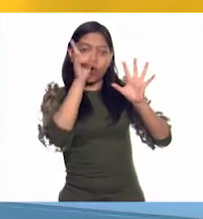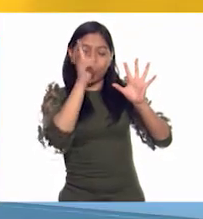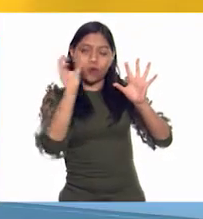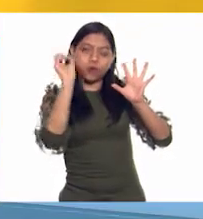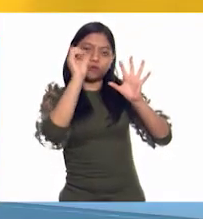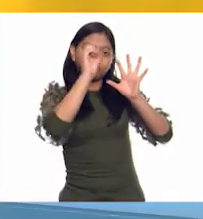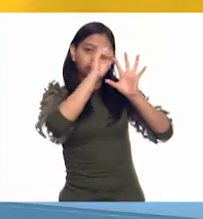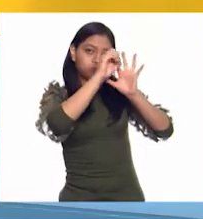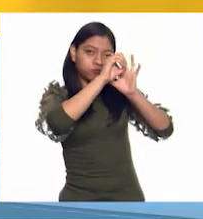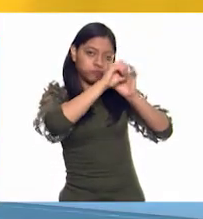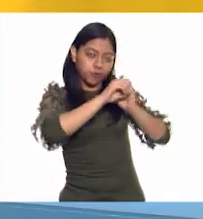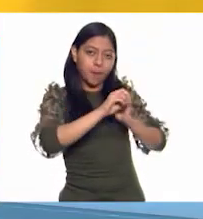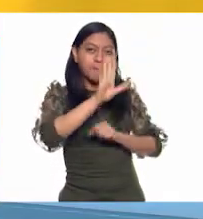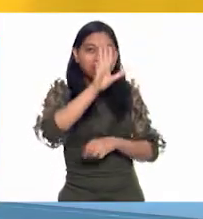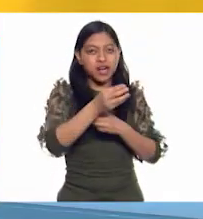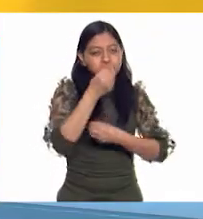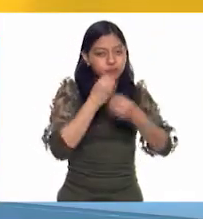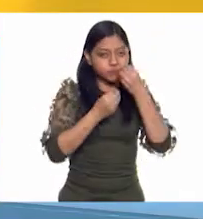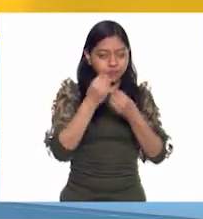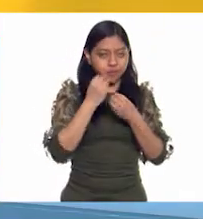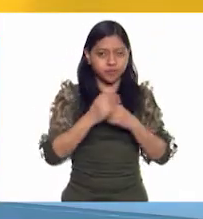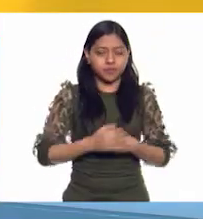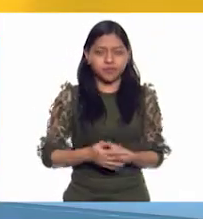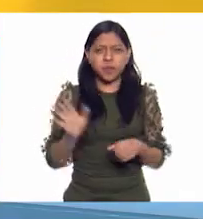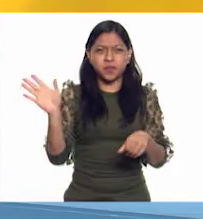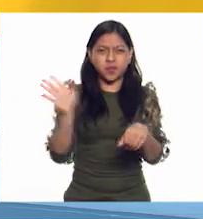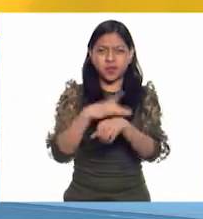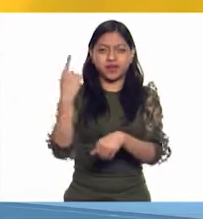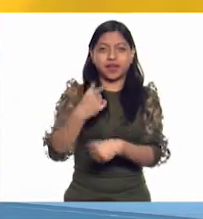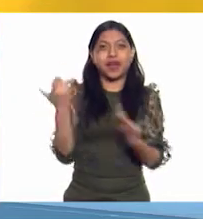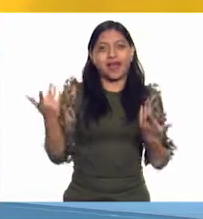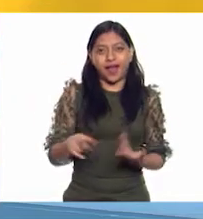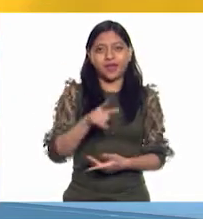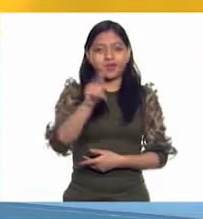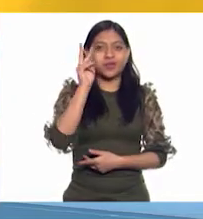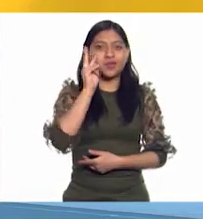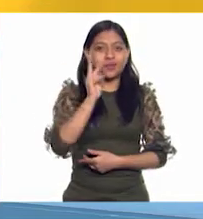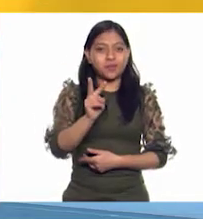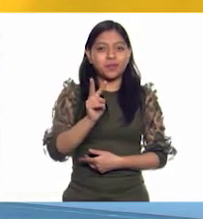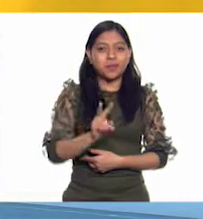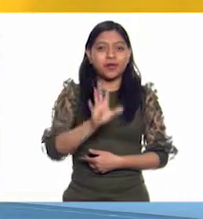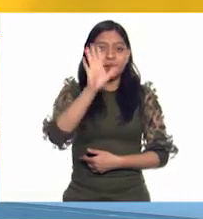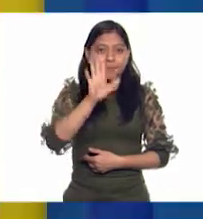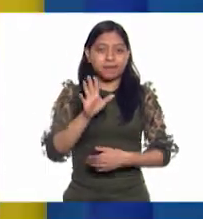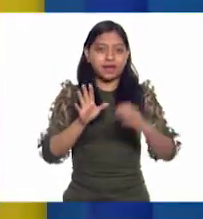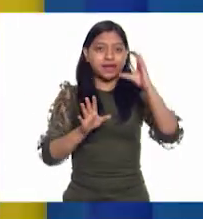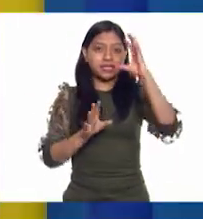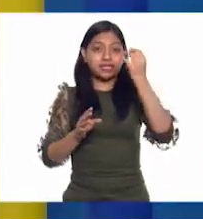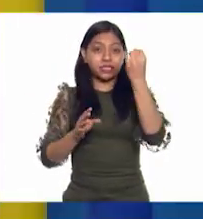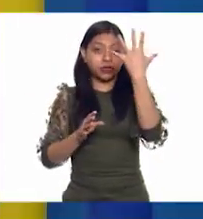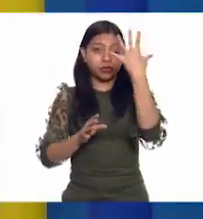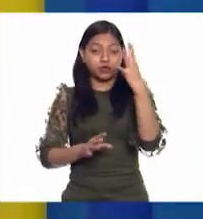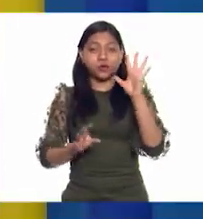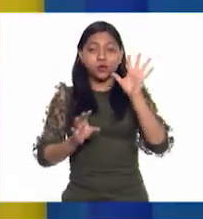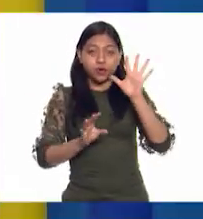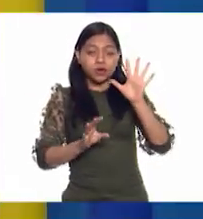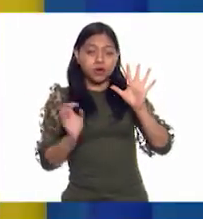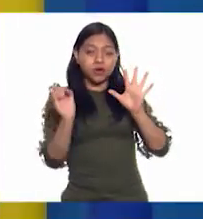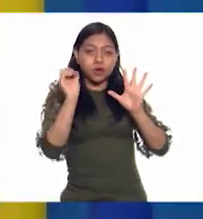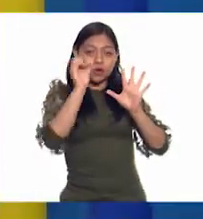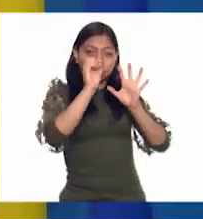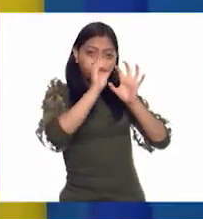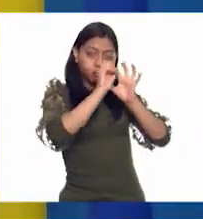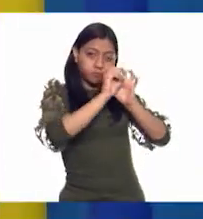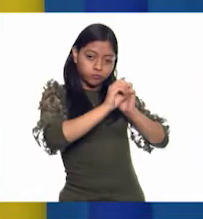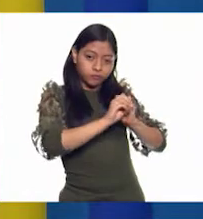eso tiene mucho sentido, porque desde nuestra perspectiva parece que se lo está comiendo. Efectivamente. Y no solo